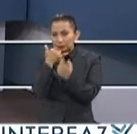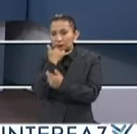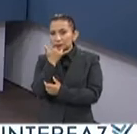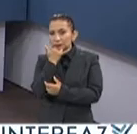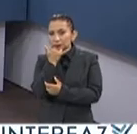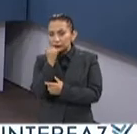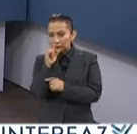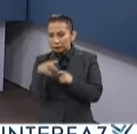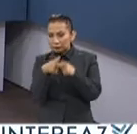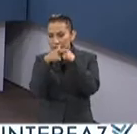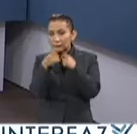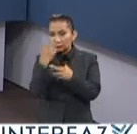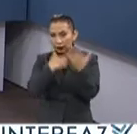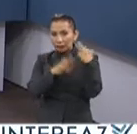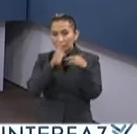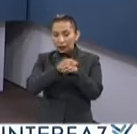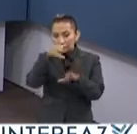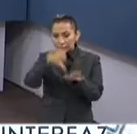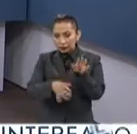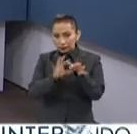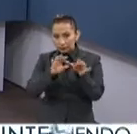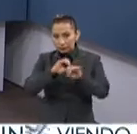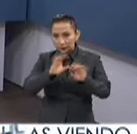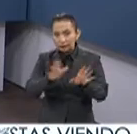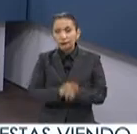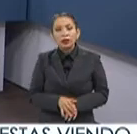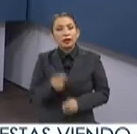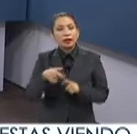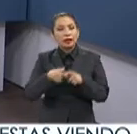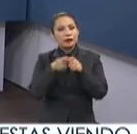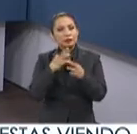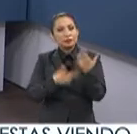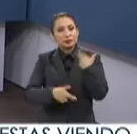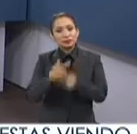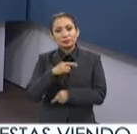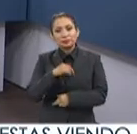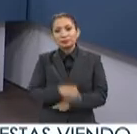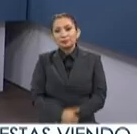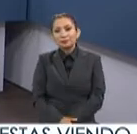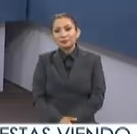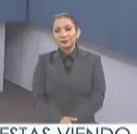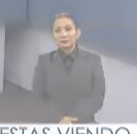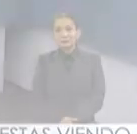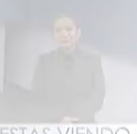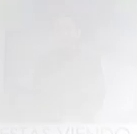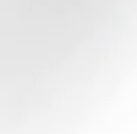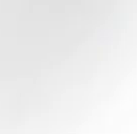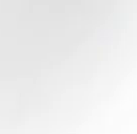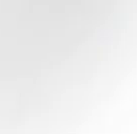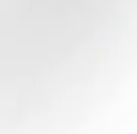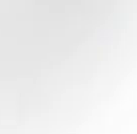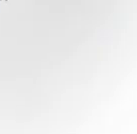hacer una pequeña pausa y regresamos para... Claro que sí, claro. Vamos a hacer una pequeña pausa y regresamos.